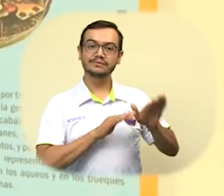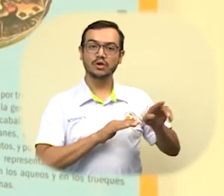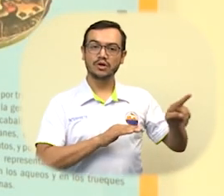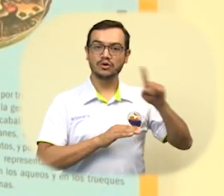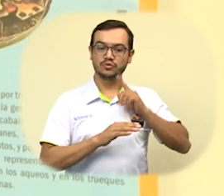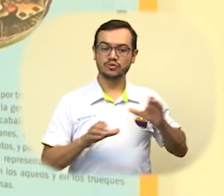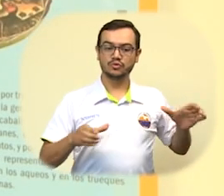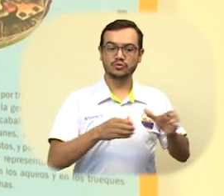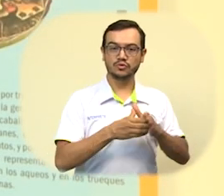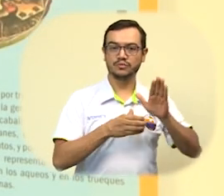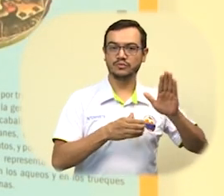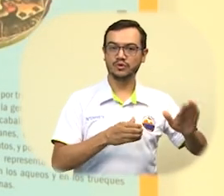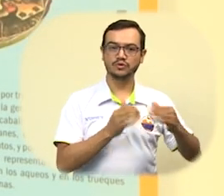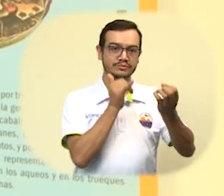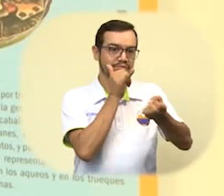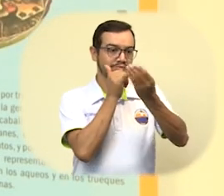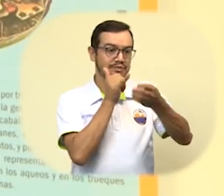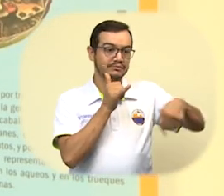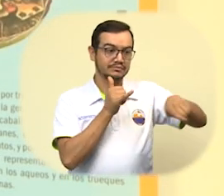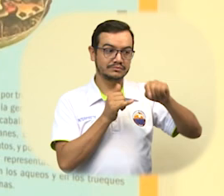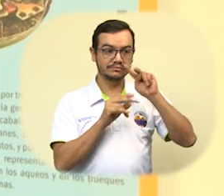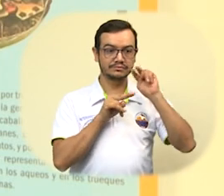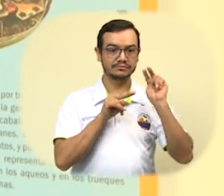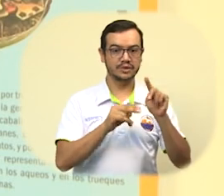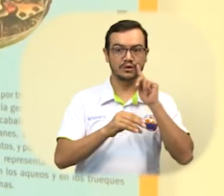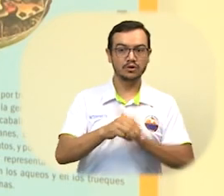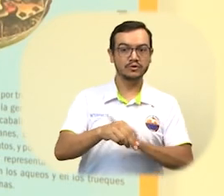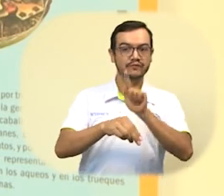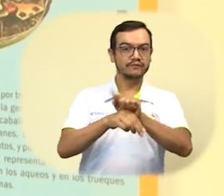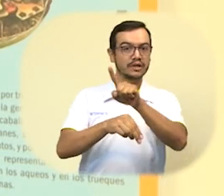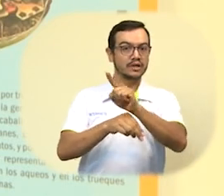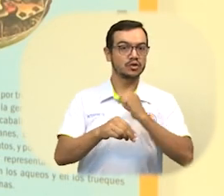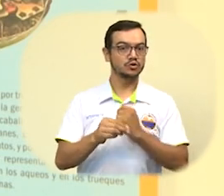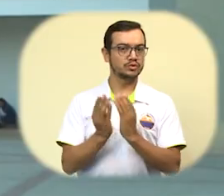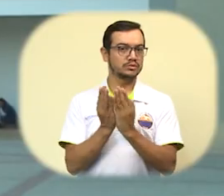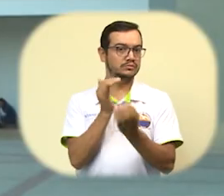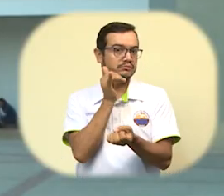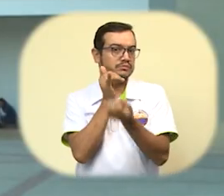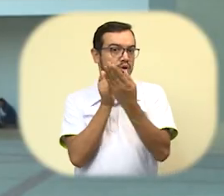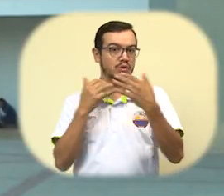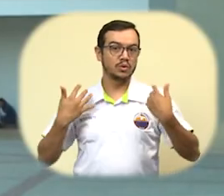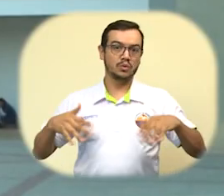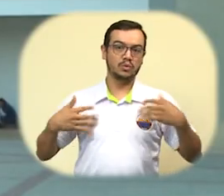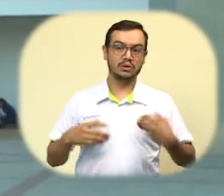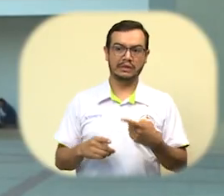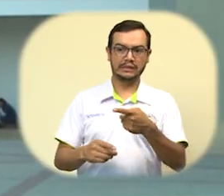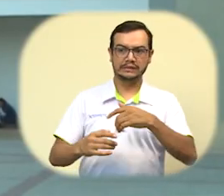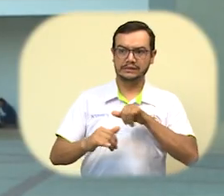Representantes del sector educativo ponderaron nueva oferta académica de la Facultad de Educación. Esta